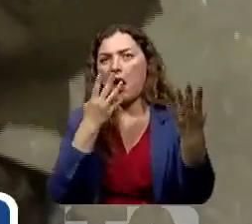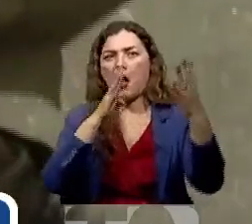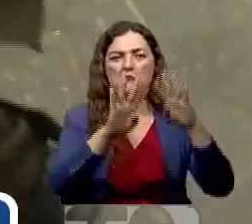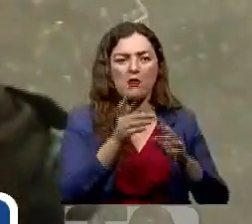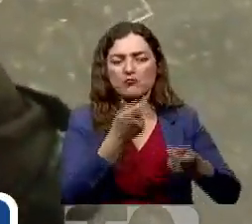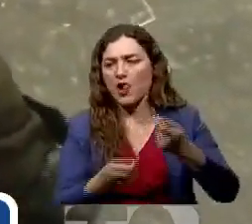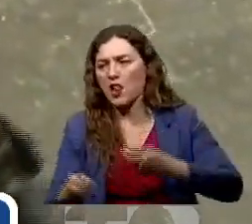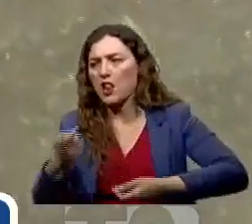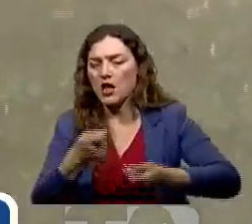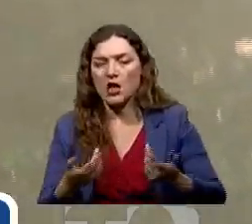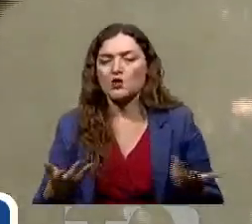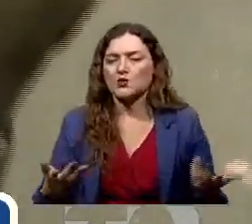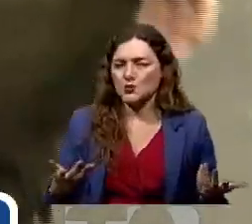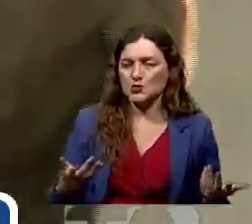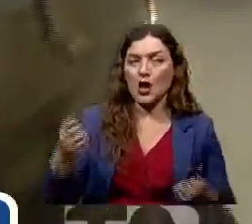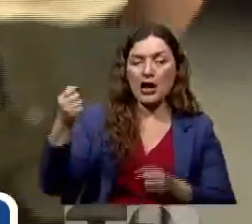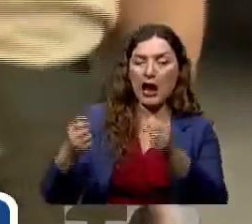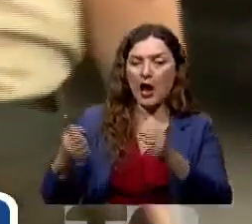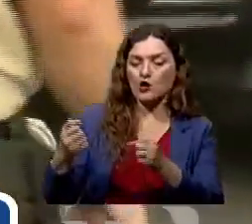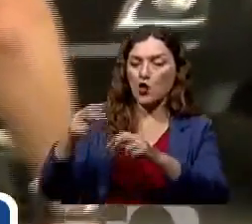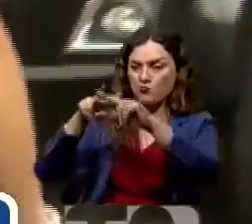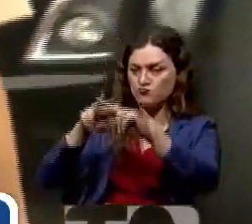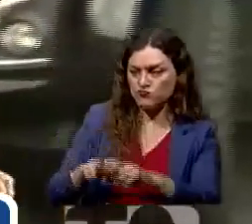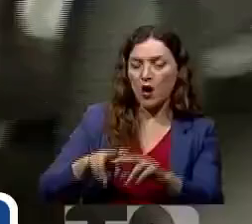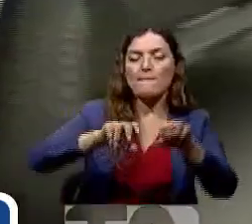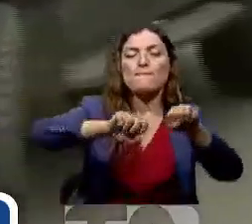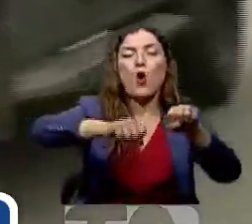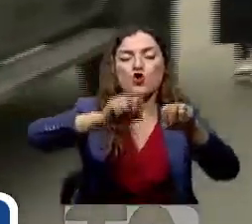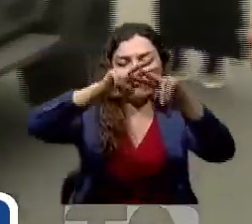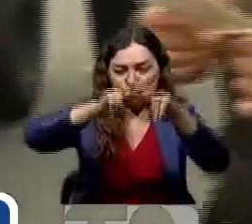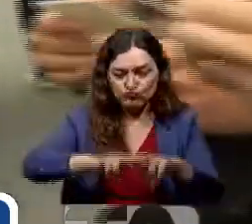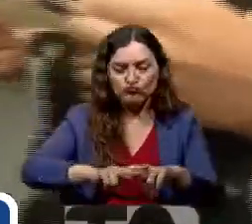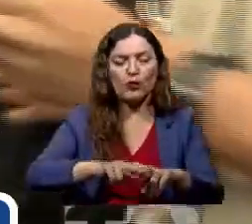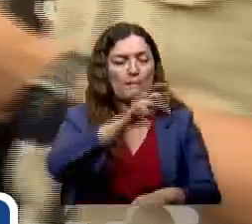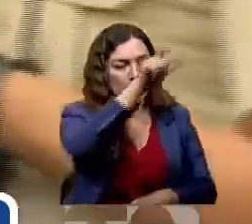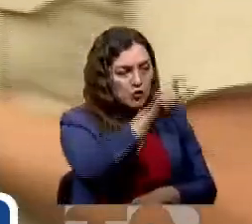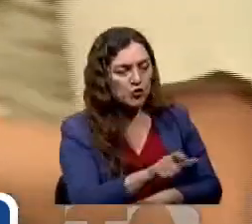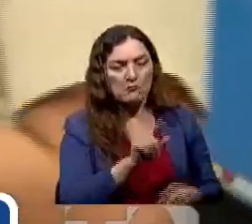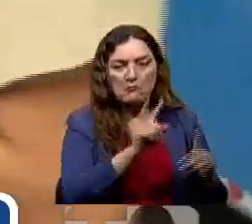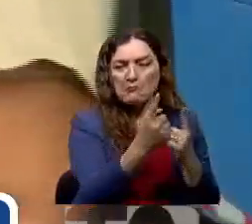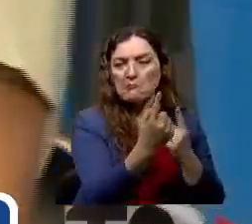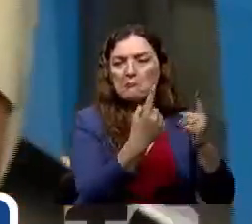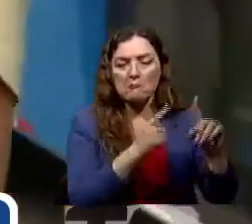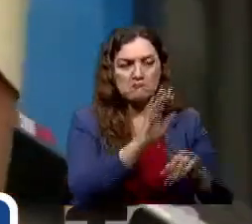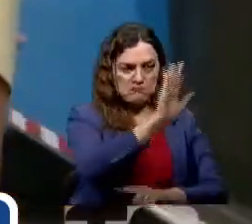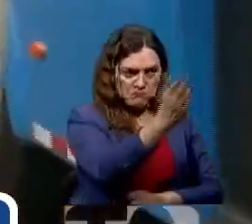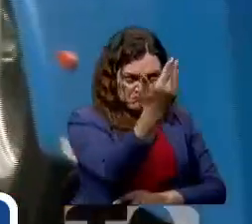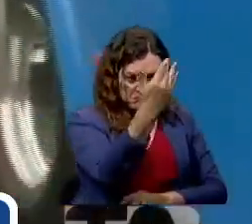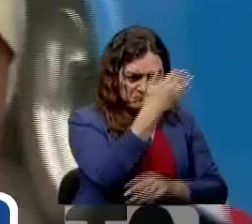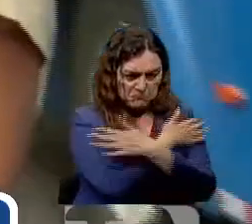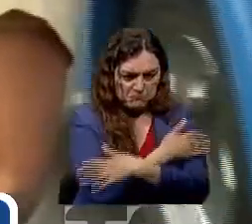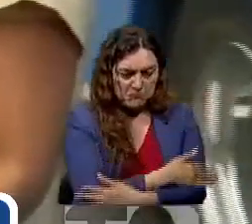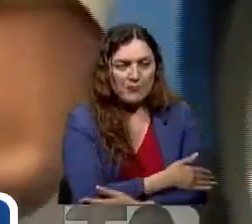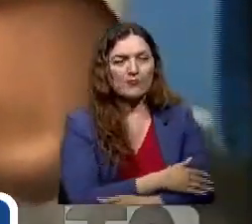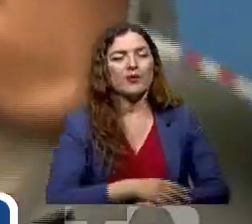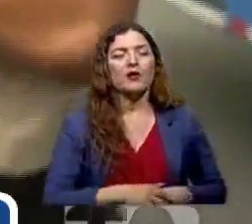estamos realizando un operativo tanto en vehículos, en motocicletas y también en las personas que circulan por el sector. Como podemos ver, hemos